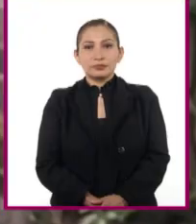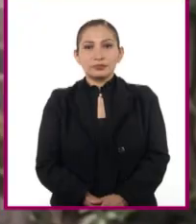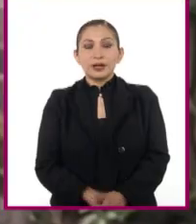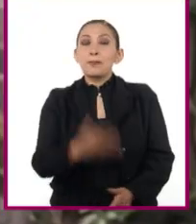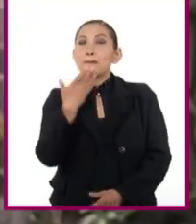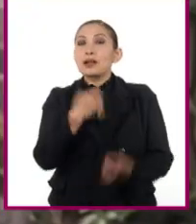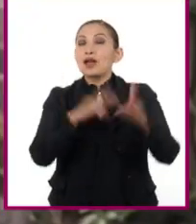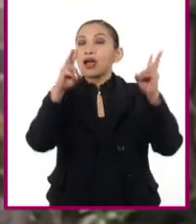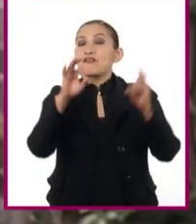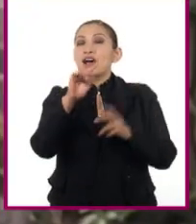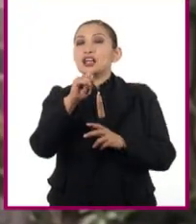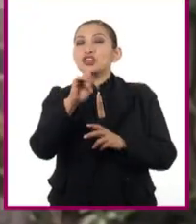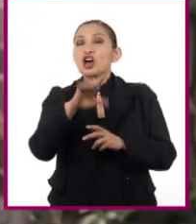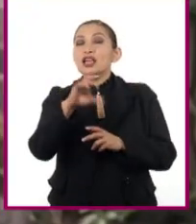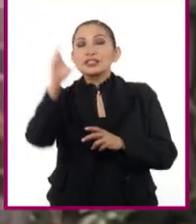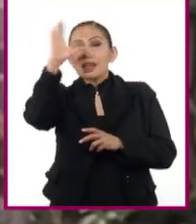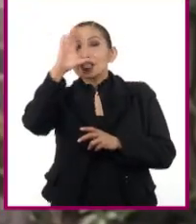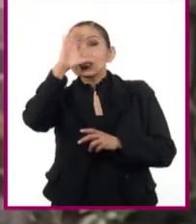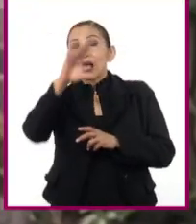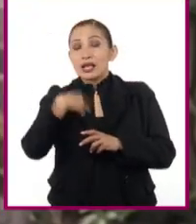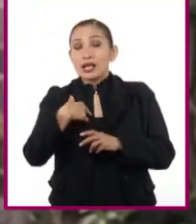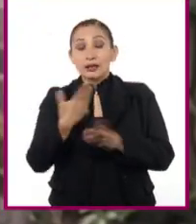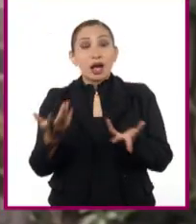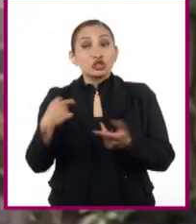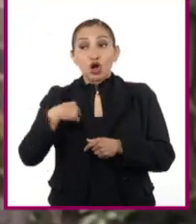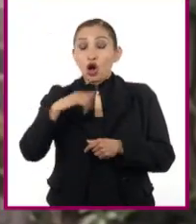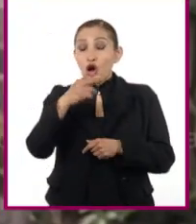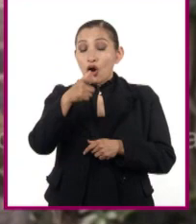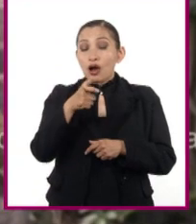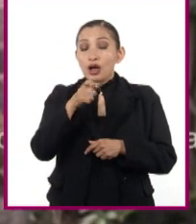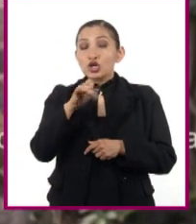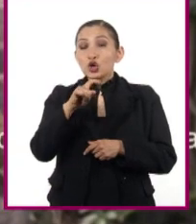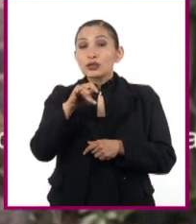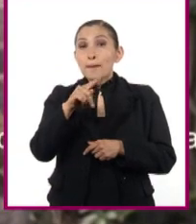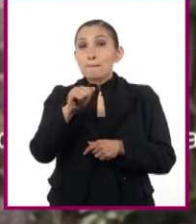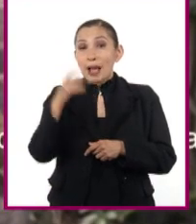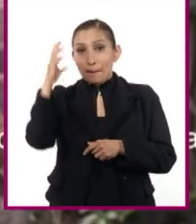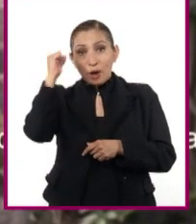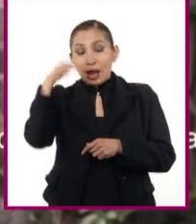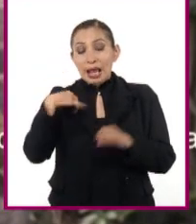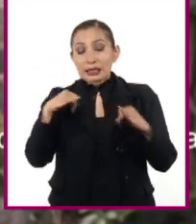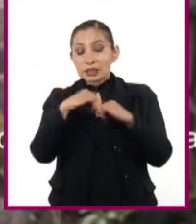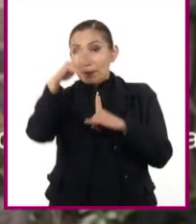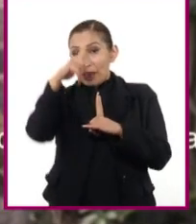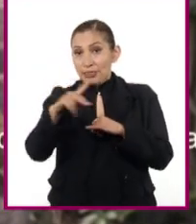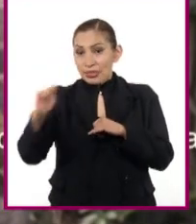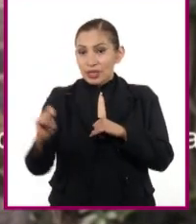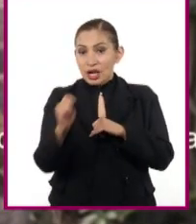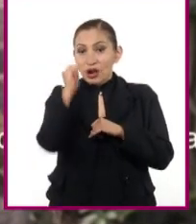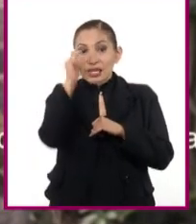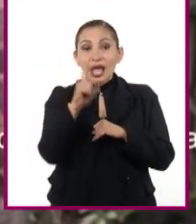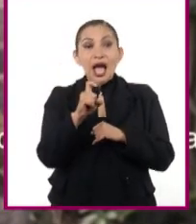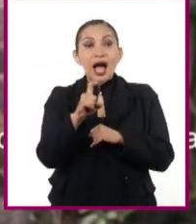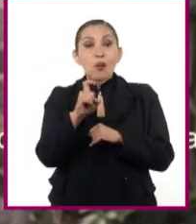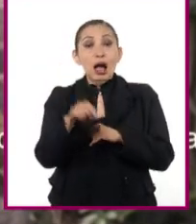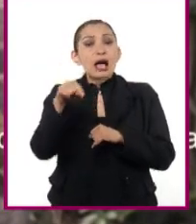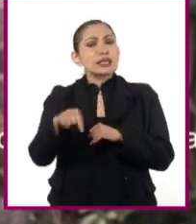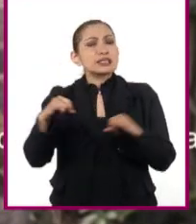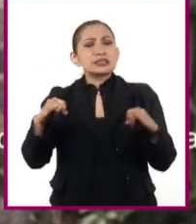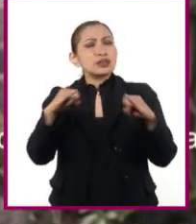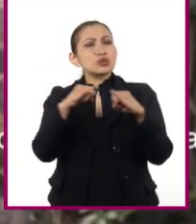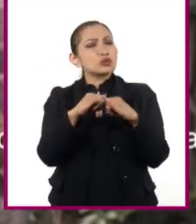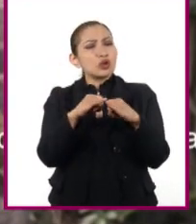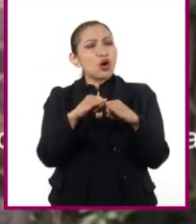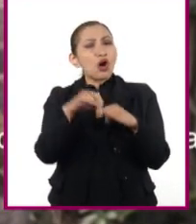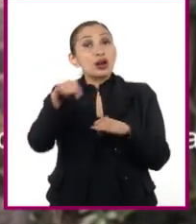Bienvenidos a Factor Ciencia, yo soy Alejandro García Moreno y en esta ocasión me encuentro en Jiutepec, Morelos. Estamos en el Instituto Mexicano de Tecnología del Agua. Es una